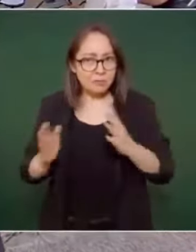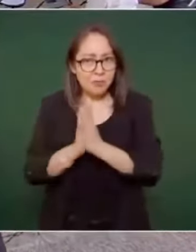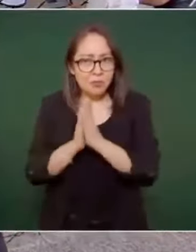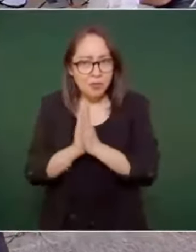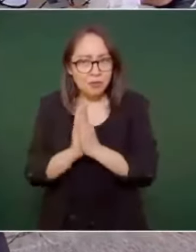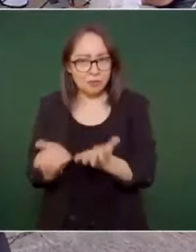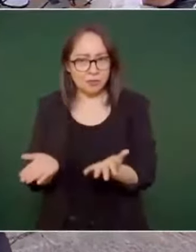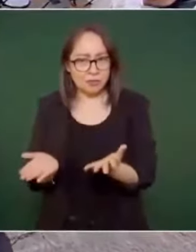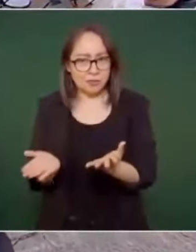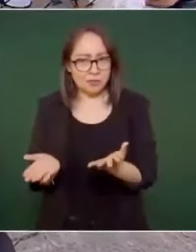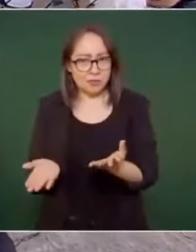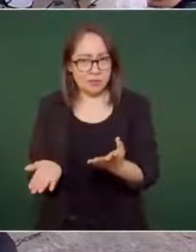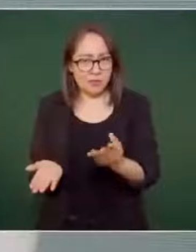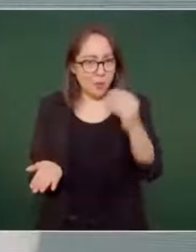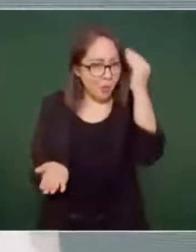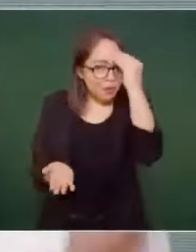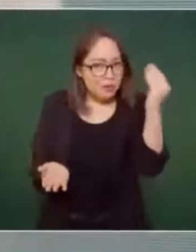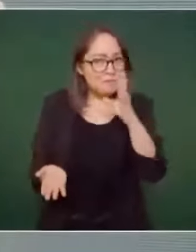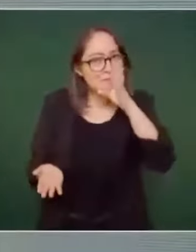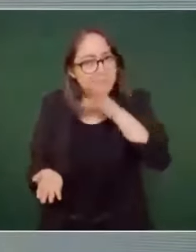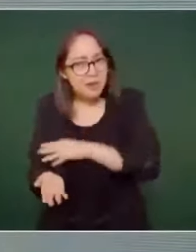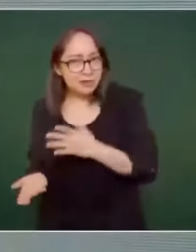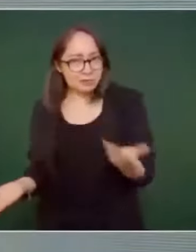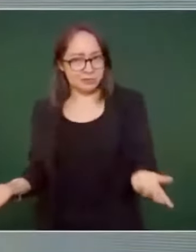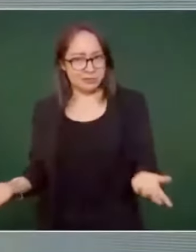Entonces,